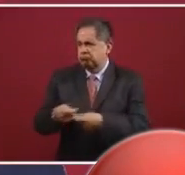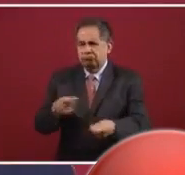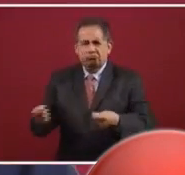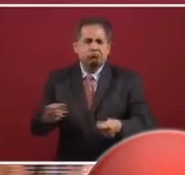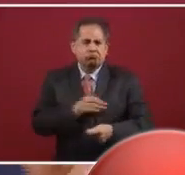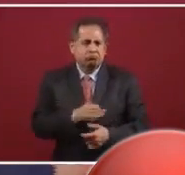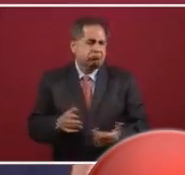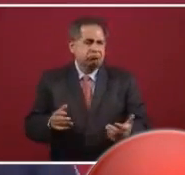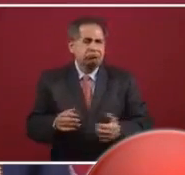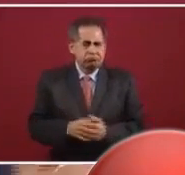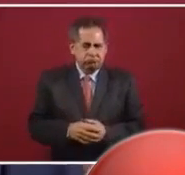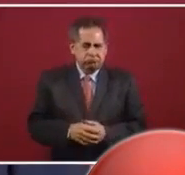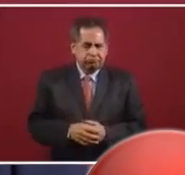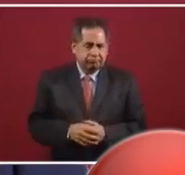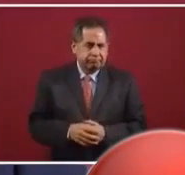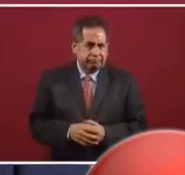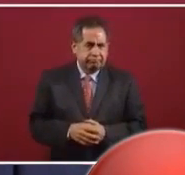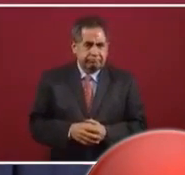Imagínense